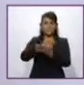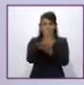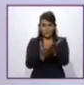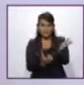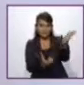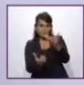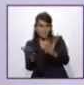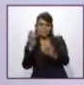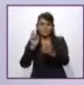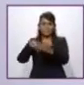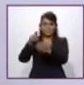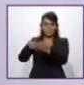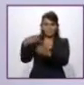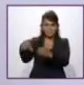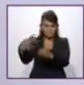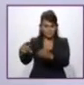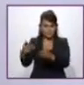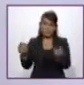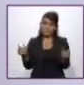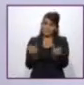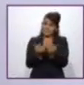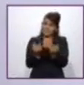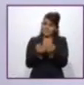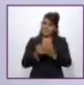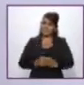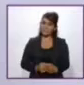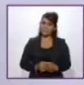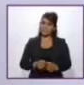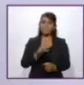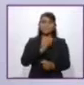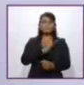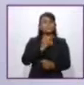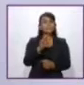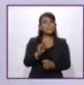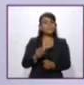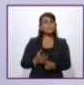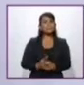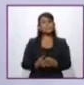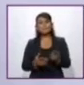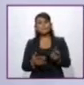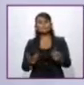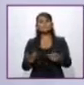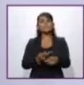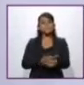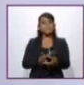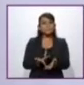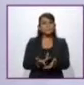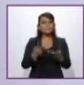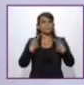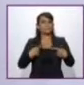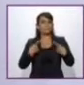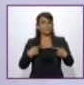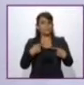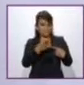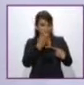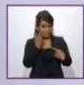de este rubro, como dar apoyo a la gente que quiera emprender.